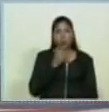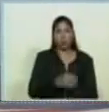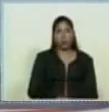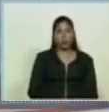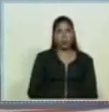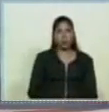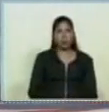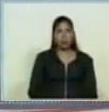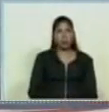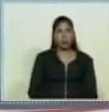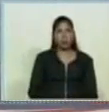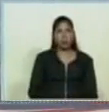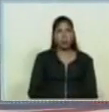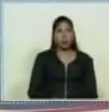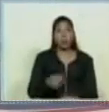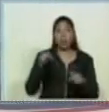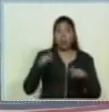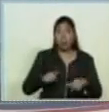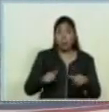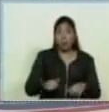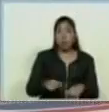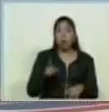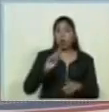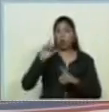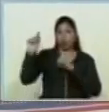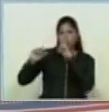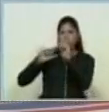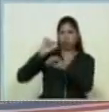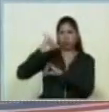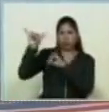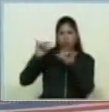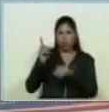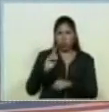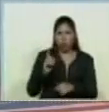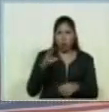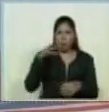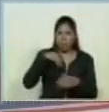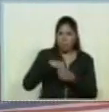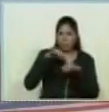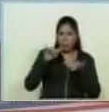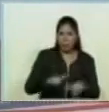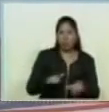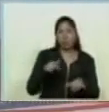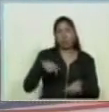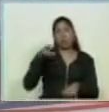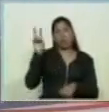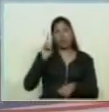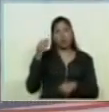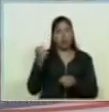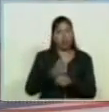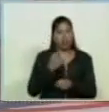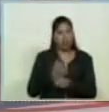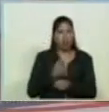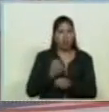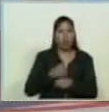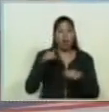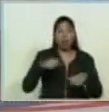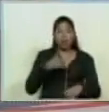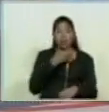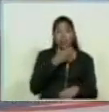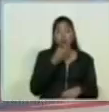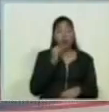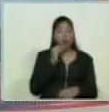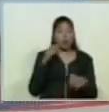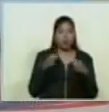que se queda en Venezuela produciendo para llevar esa solución a nuestros compatriotas, a nuestros camaradas. No es la juventud que